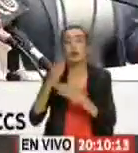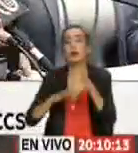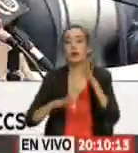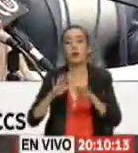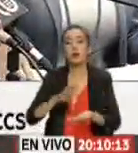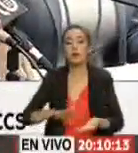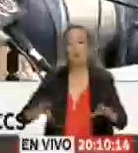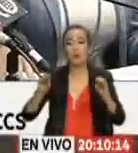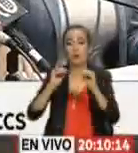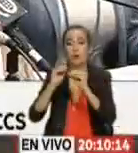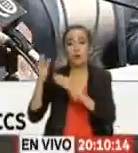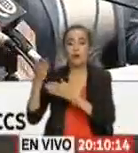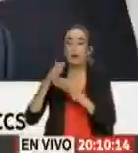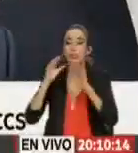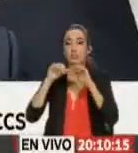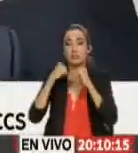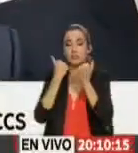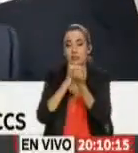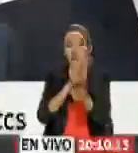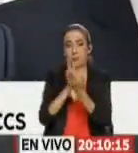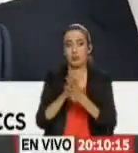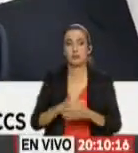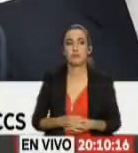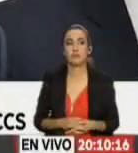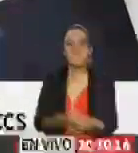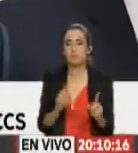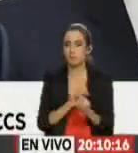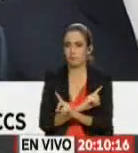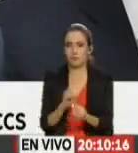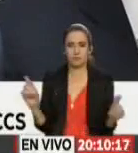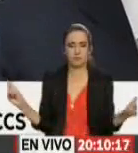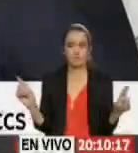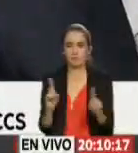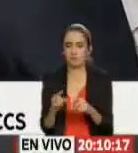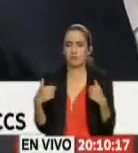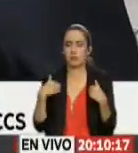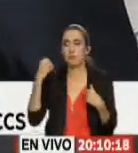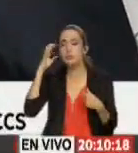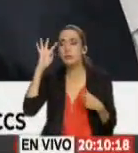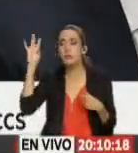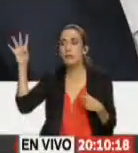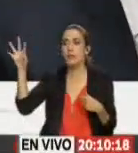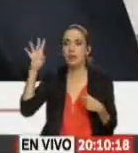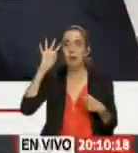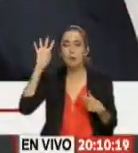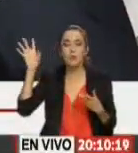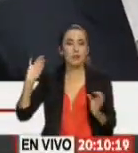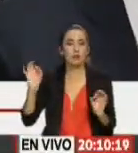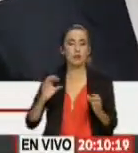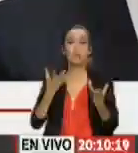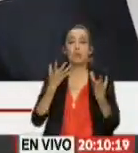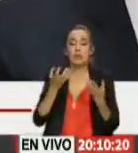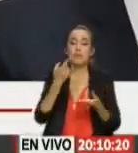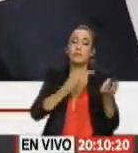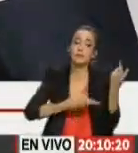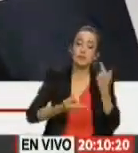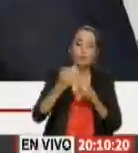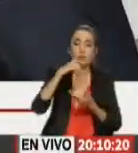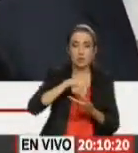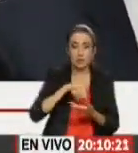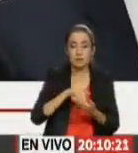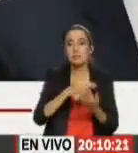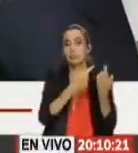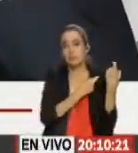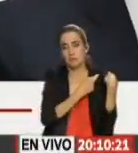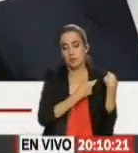primer poder del Estado, que es la Asamblea. No estamos tratando de inventar nada, lo único que queremos es que vuelva la lógica y que vuelvan las funciones